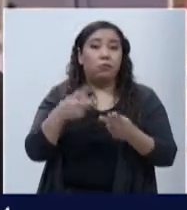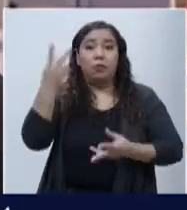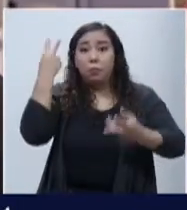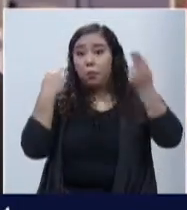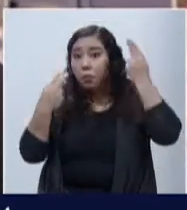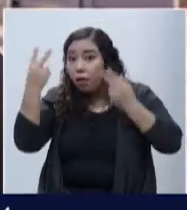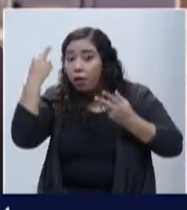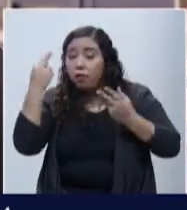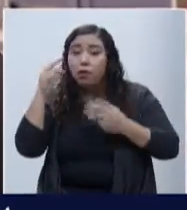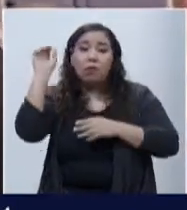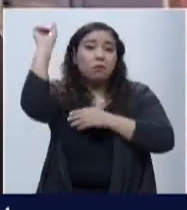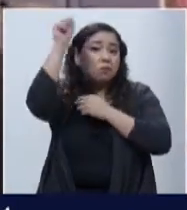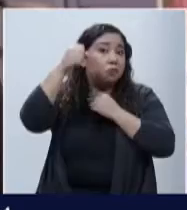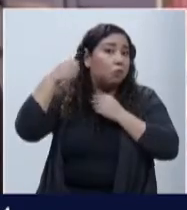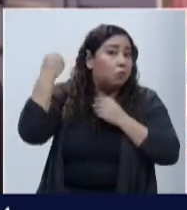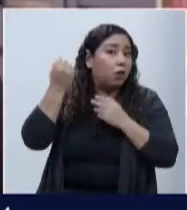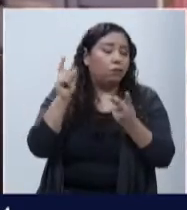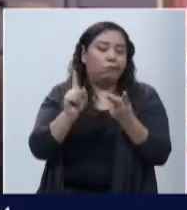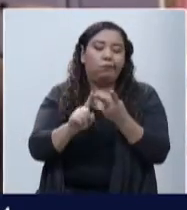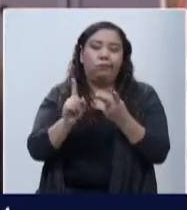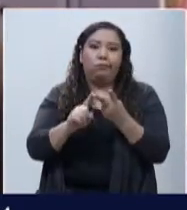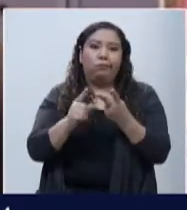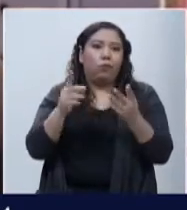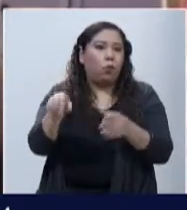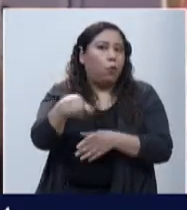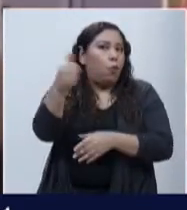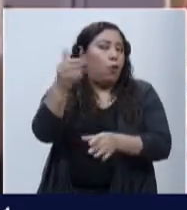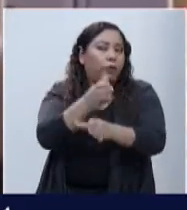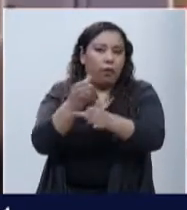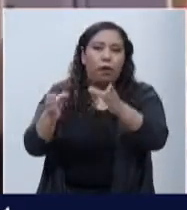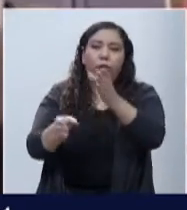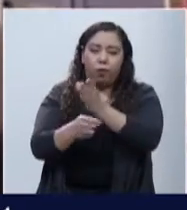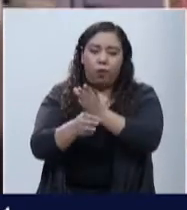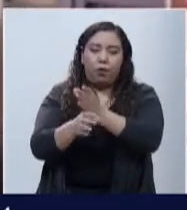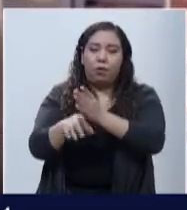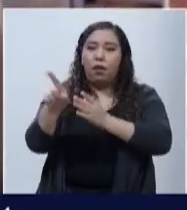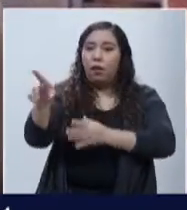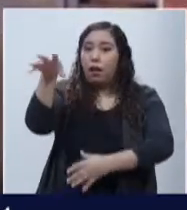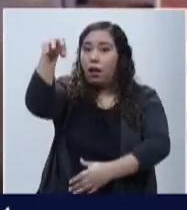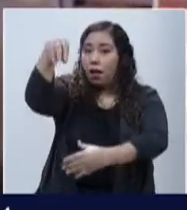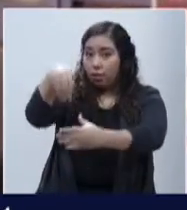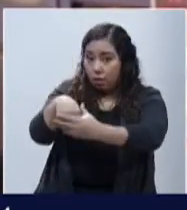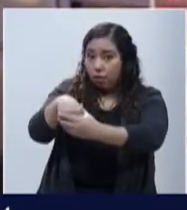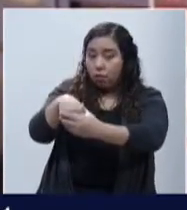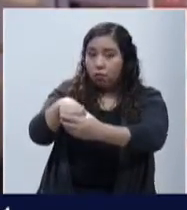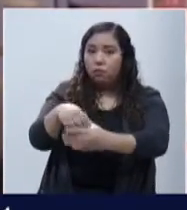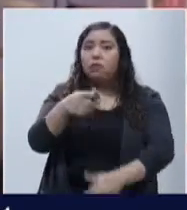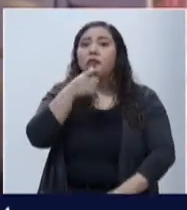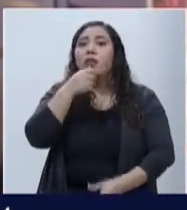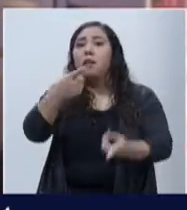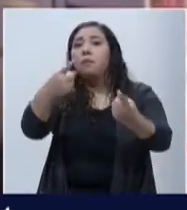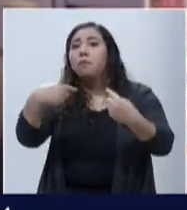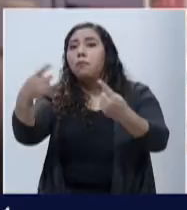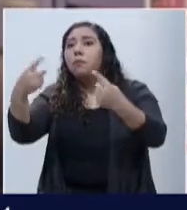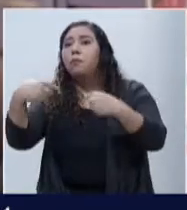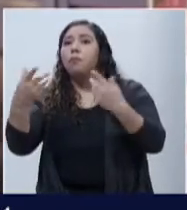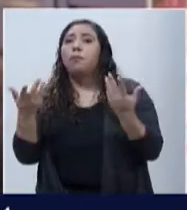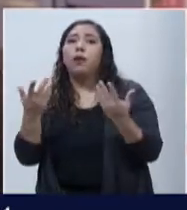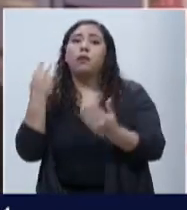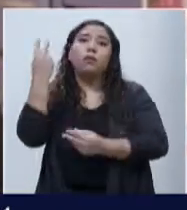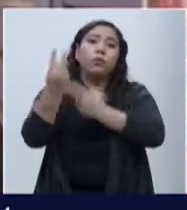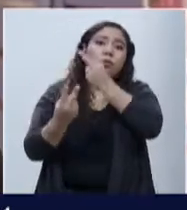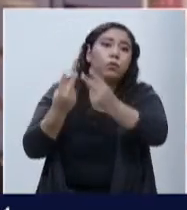pues 7 algo muy sencillo o puede ser cualquier otra cosa entonces el concepto tsja jesús entender quién viene a todo puerto quiénes son tus clientes